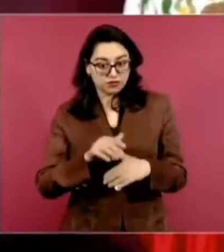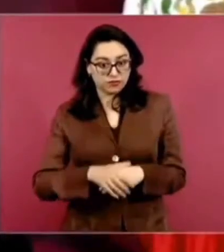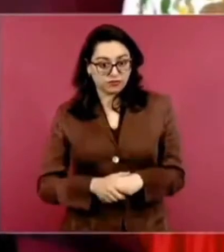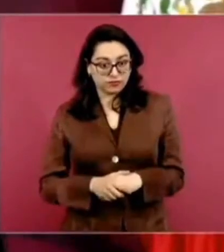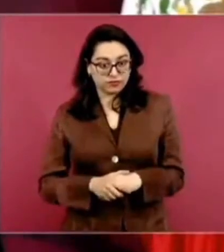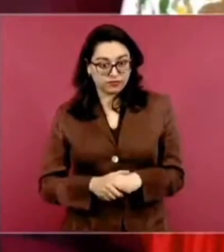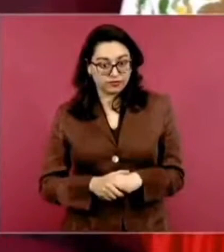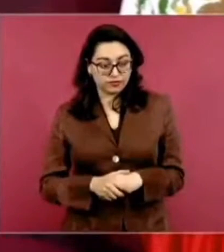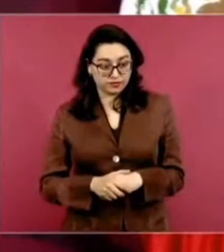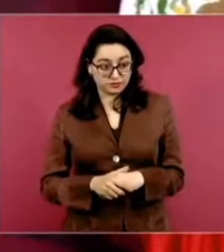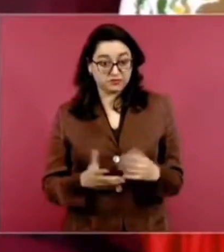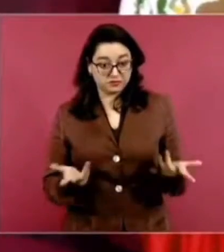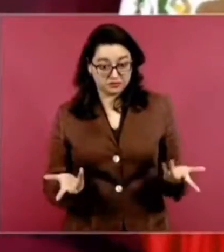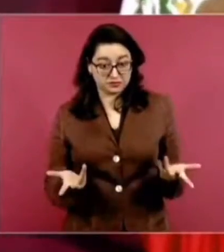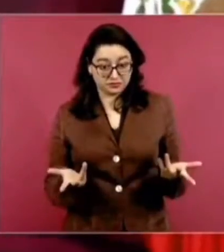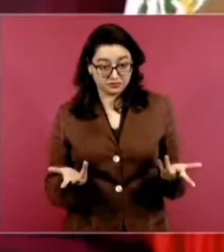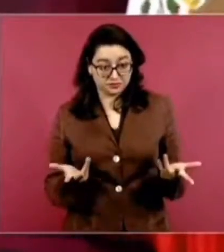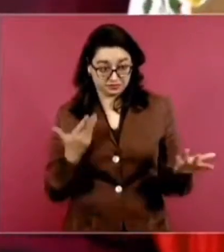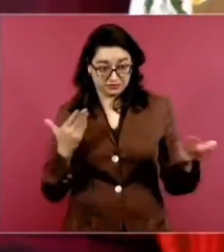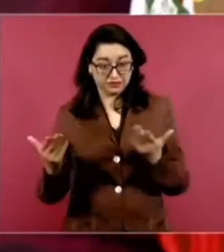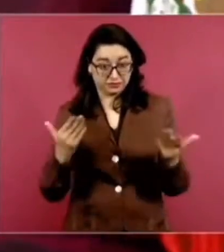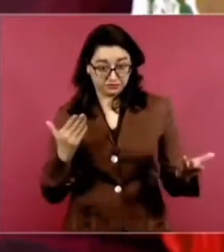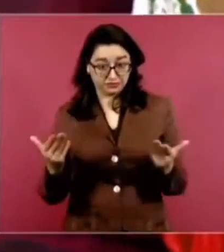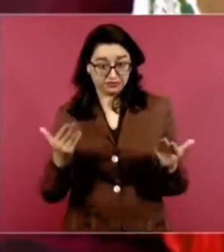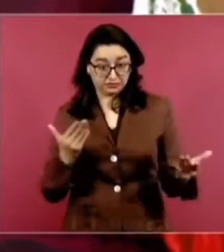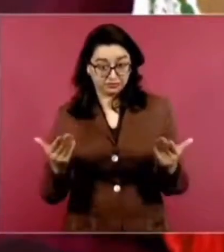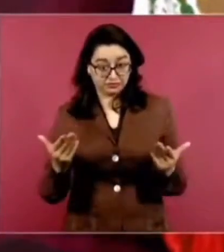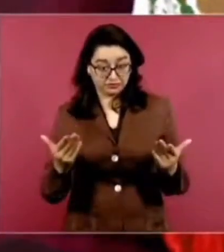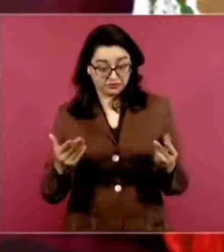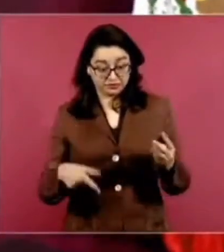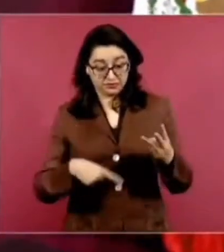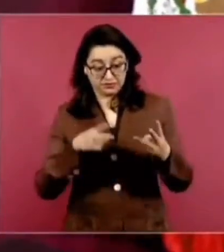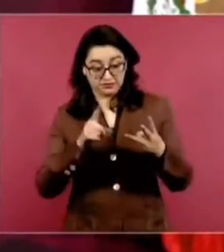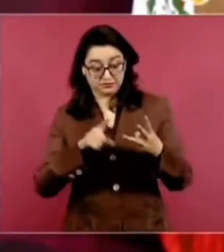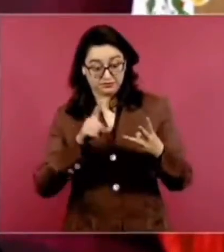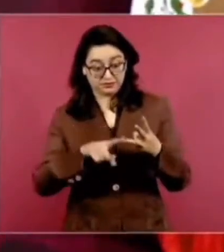De 40 a 5. Y en tercer lugar, nuestros